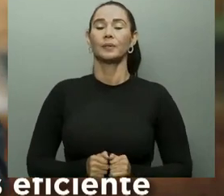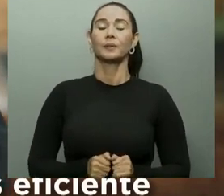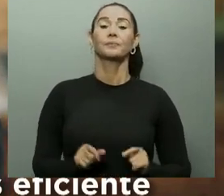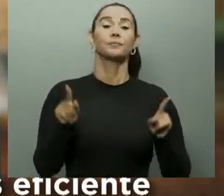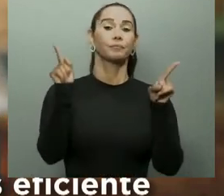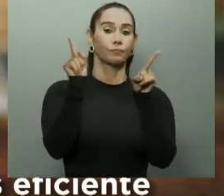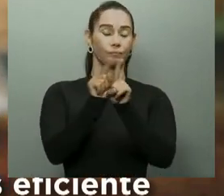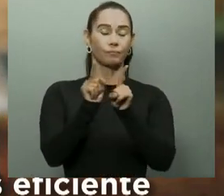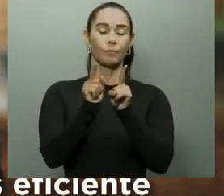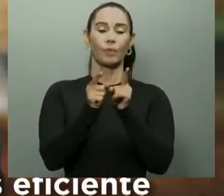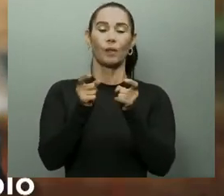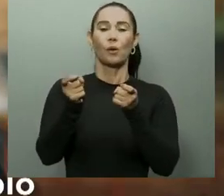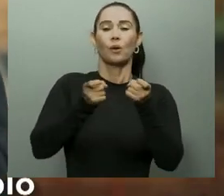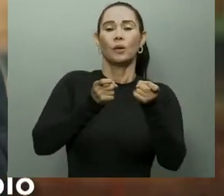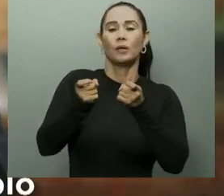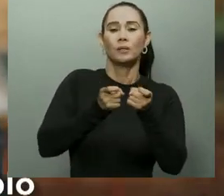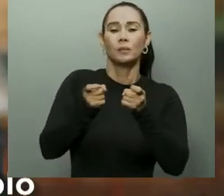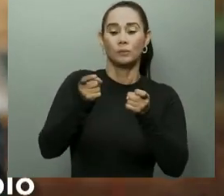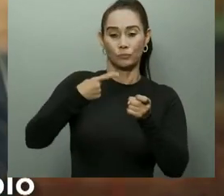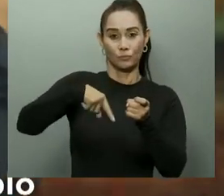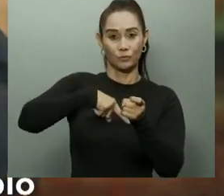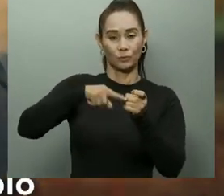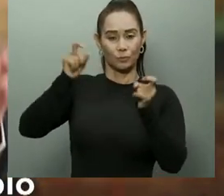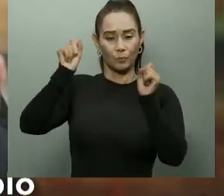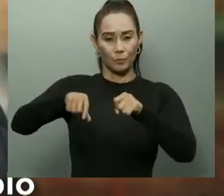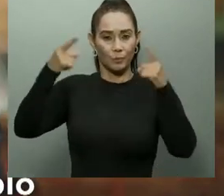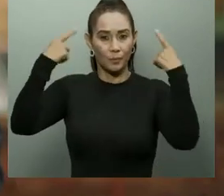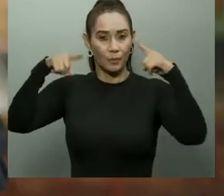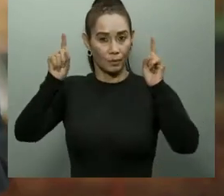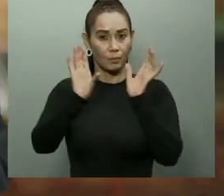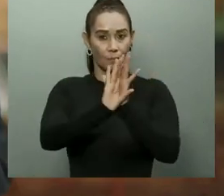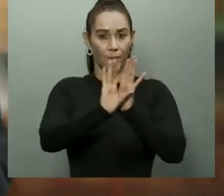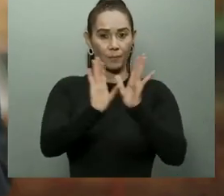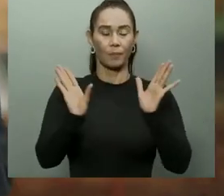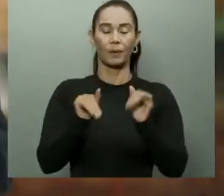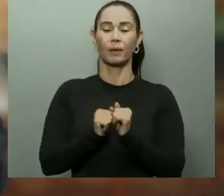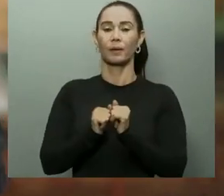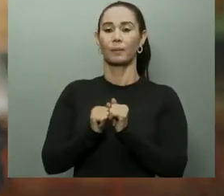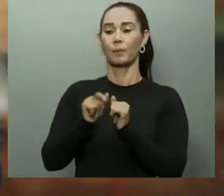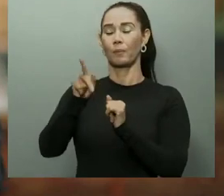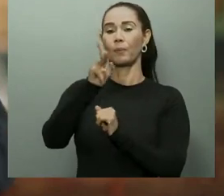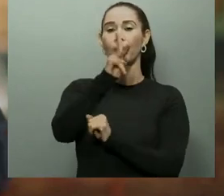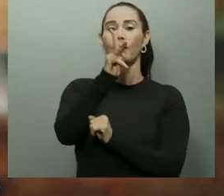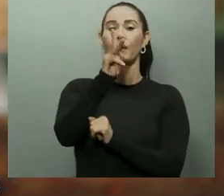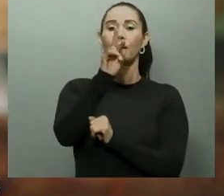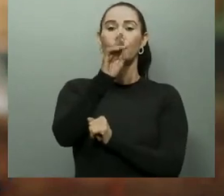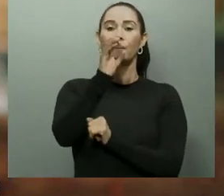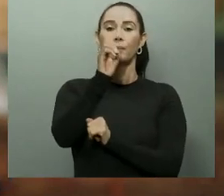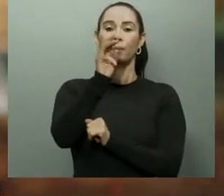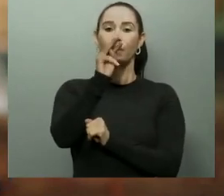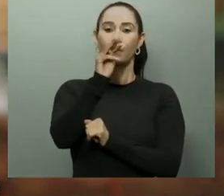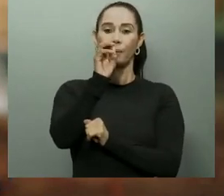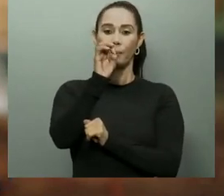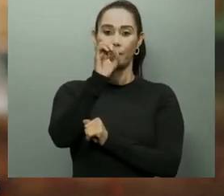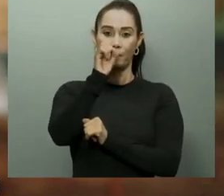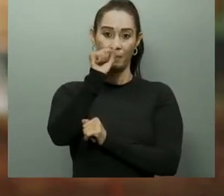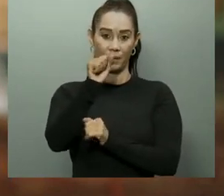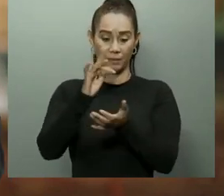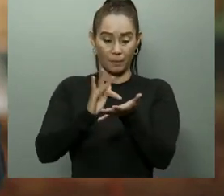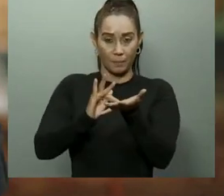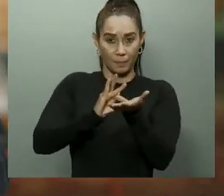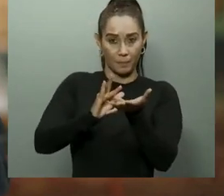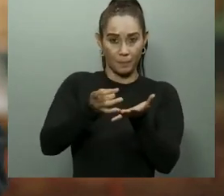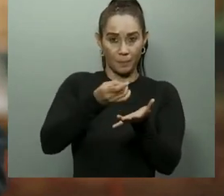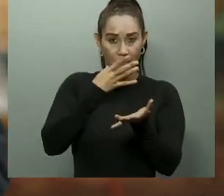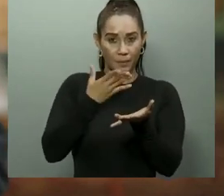administración más eficiente, hemos conseguido que, por ejemplo, entidades como PROMESE adquirieran más medicamentos